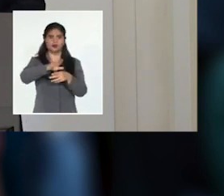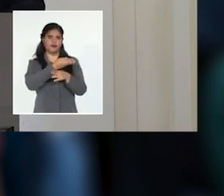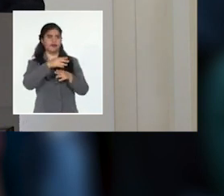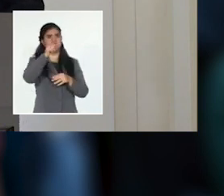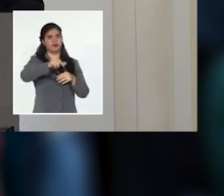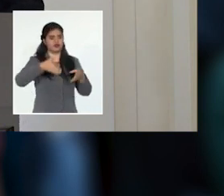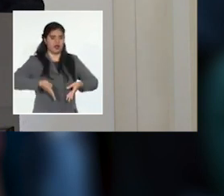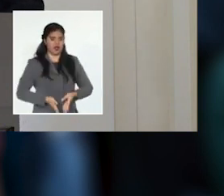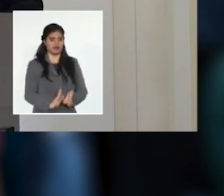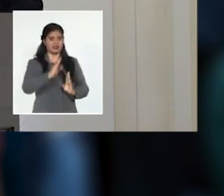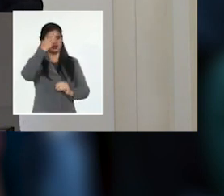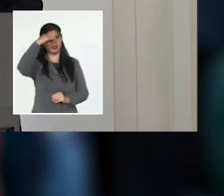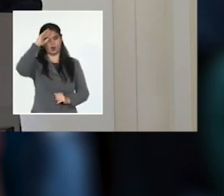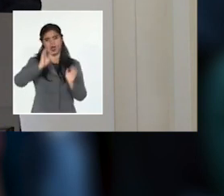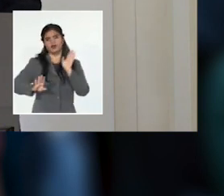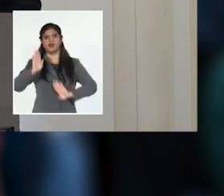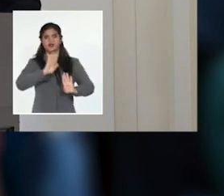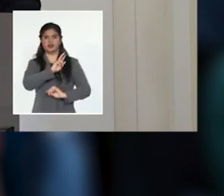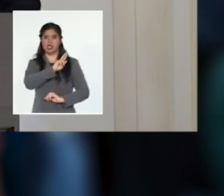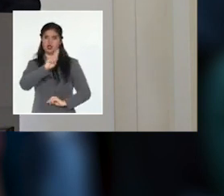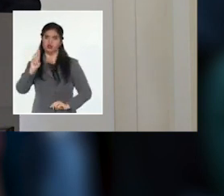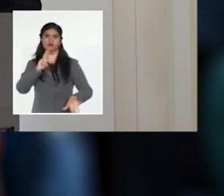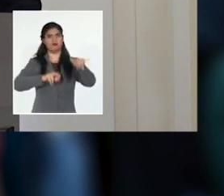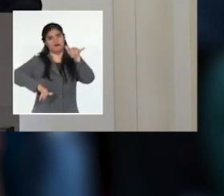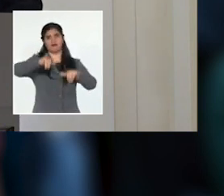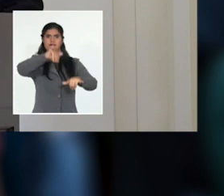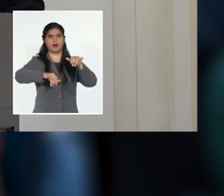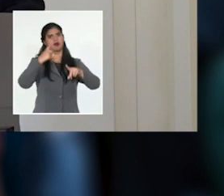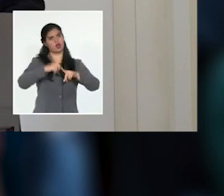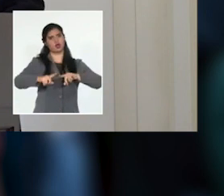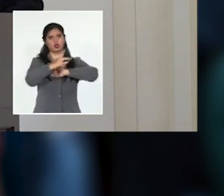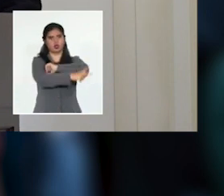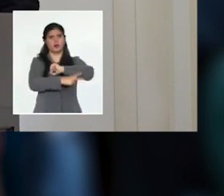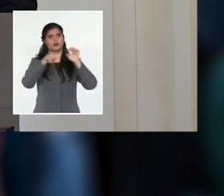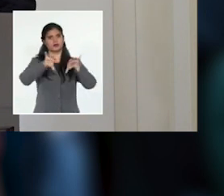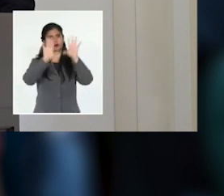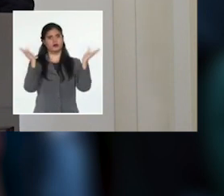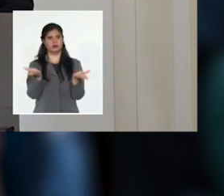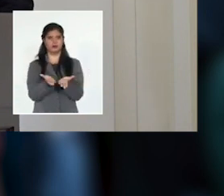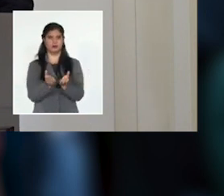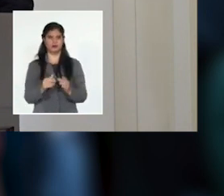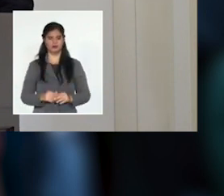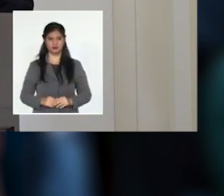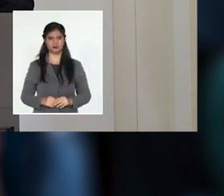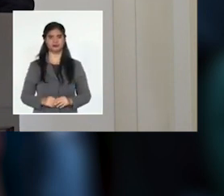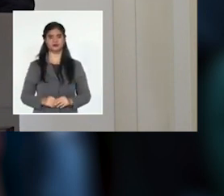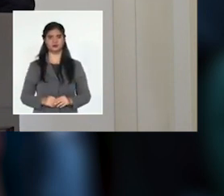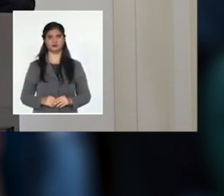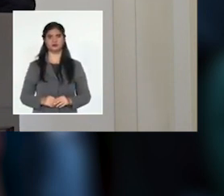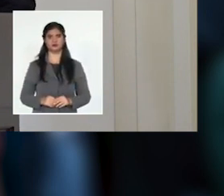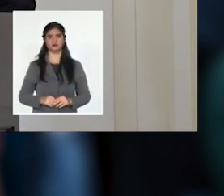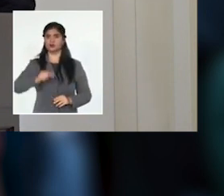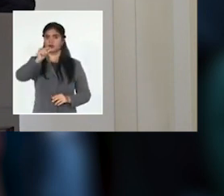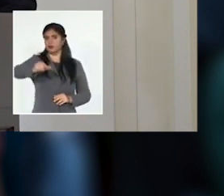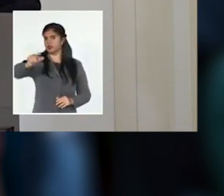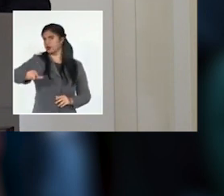Cuba y han decidido asentarse en otros países, con los descendientes de los emigrados y con quienes sencillamente y por razones diversas